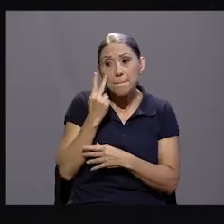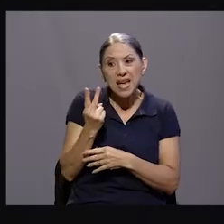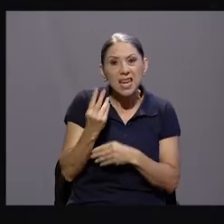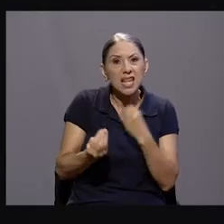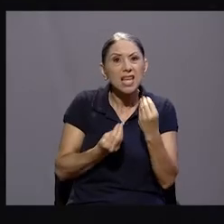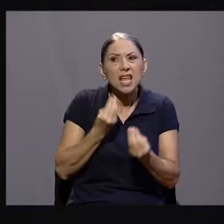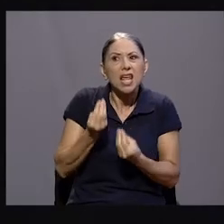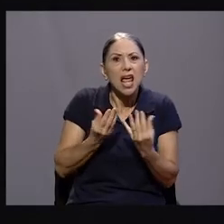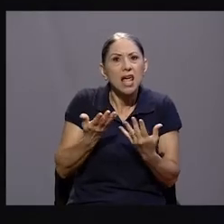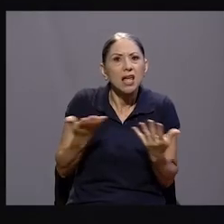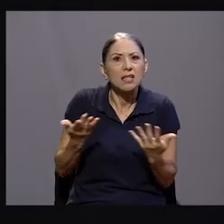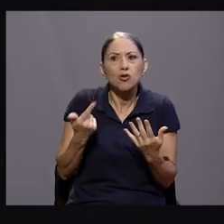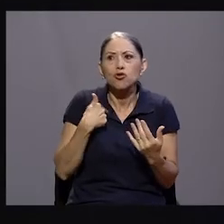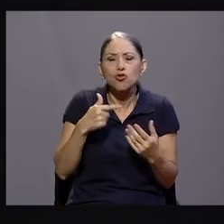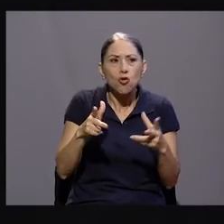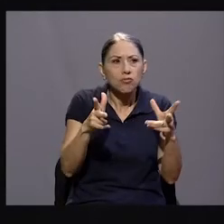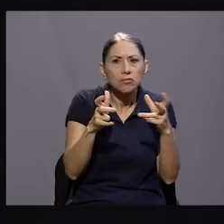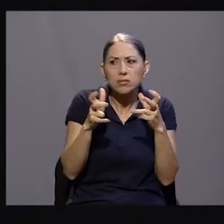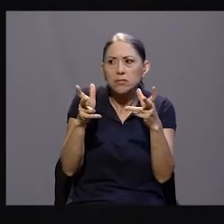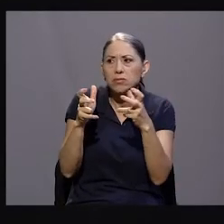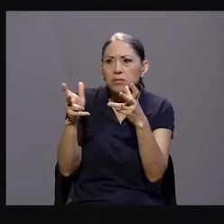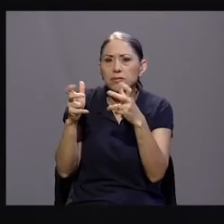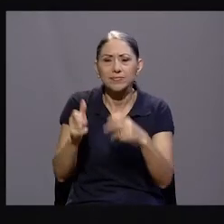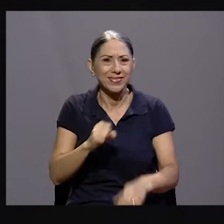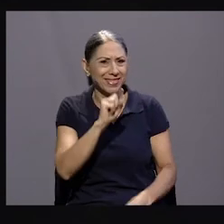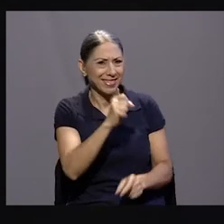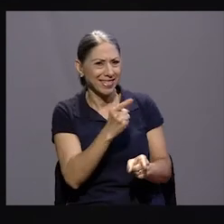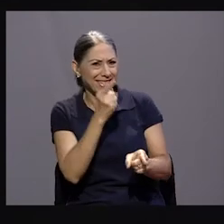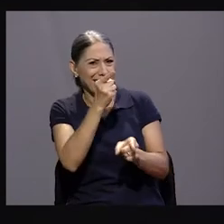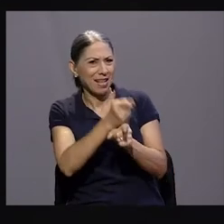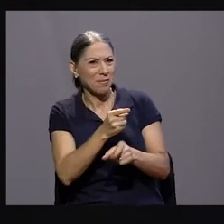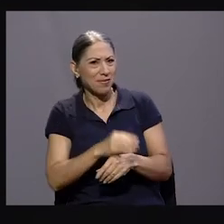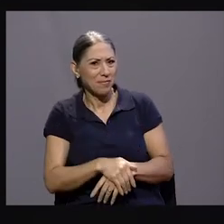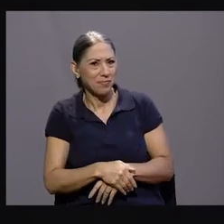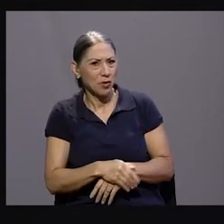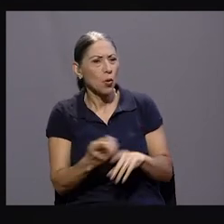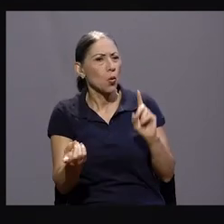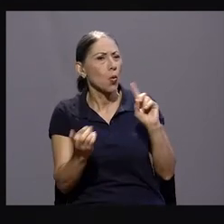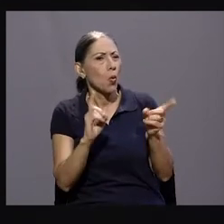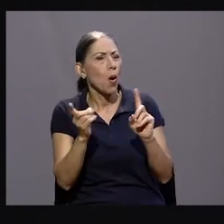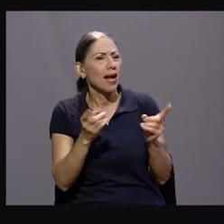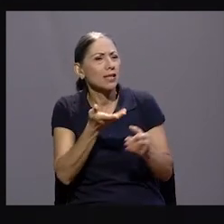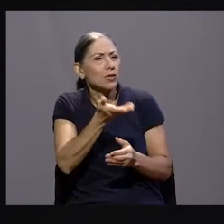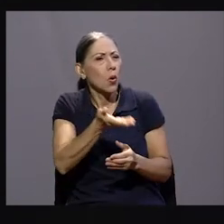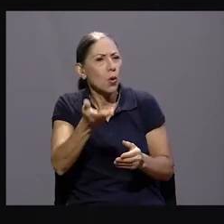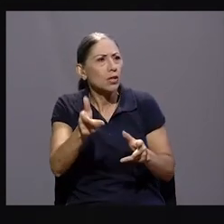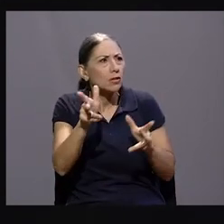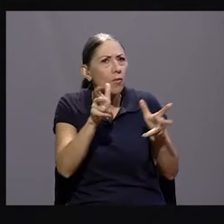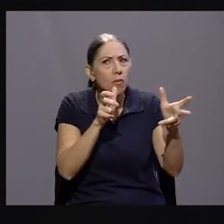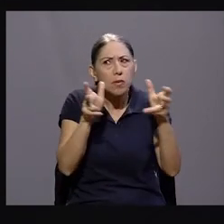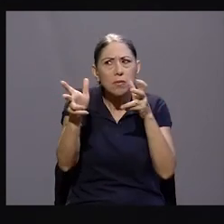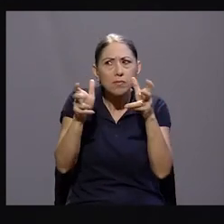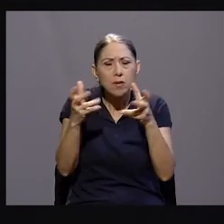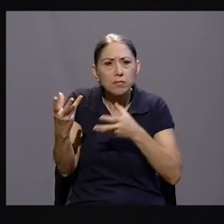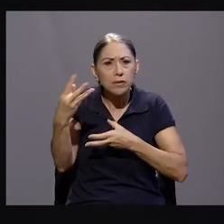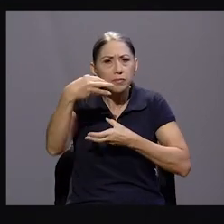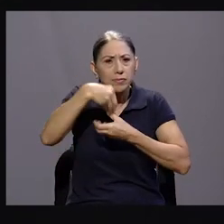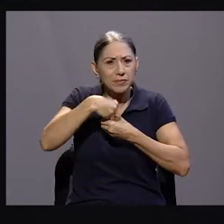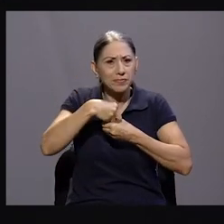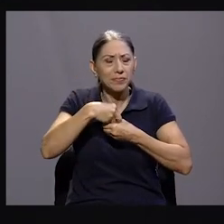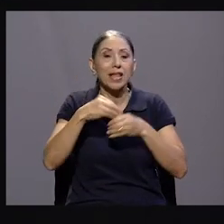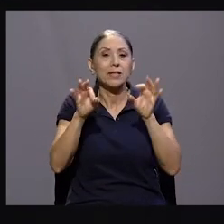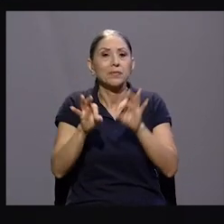exactamente ese punto el contenido que estoy consumiendo a eso quería ir justamente y es que quiero hacer hincapié en cómo